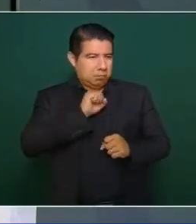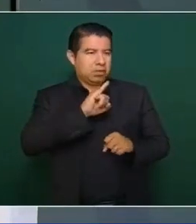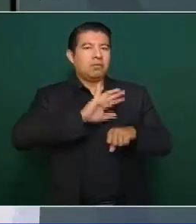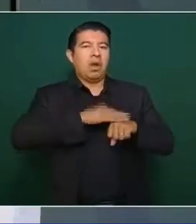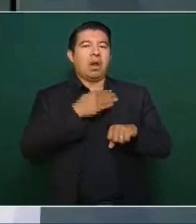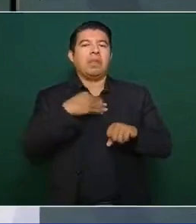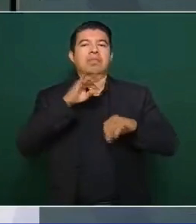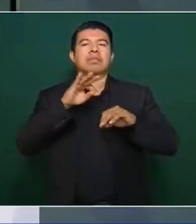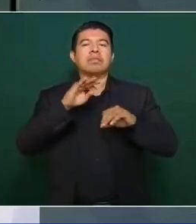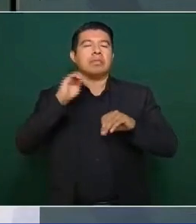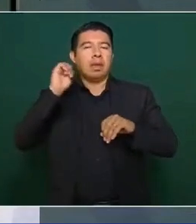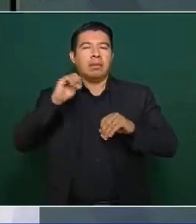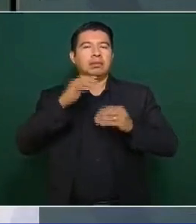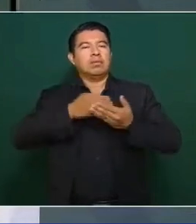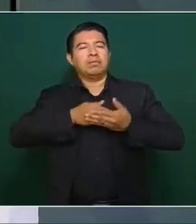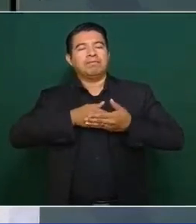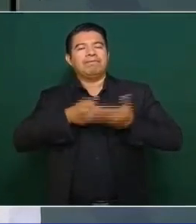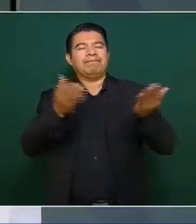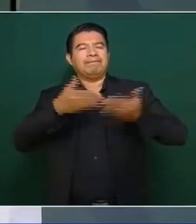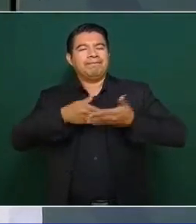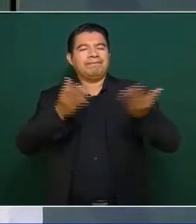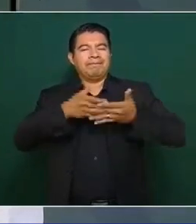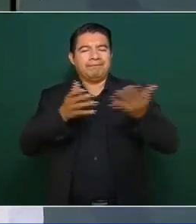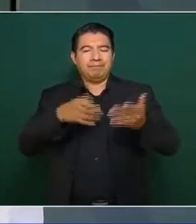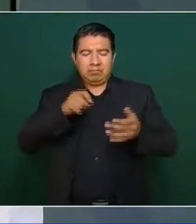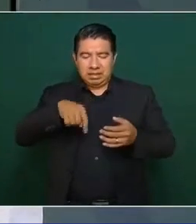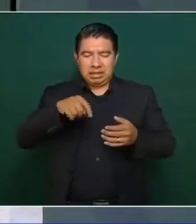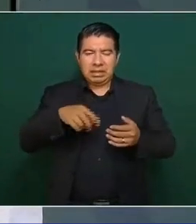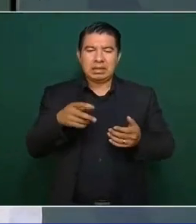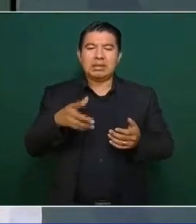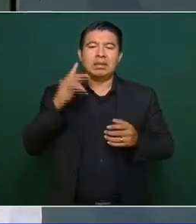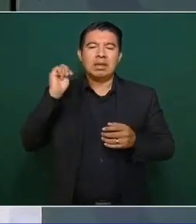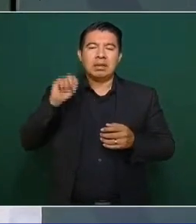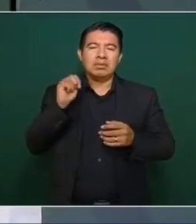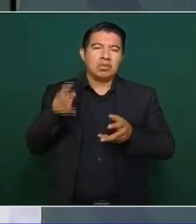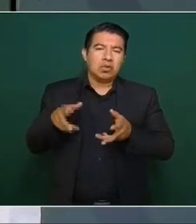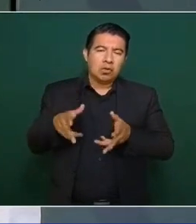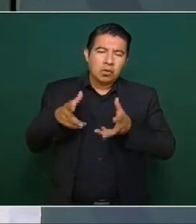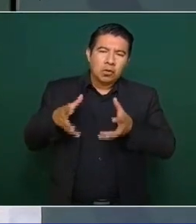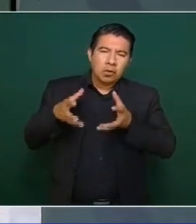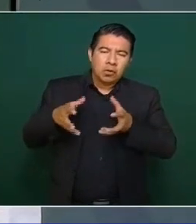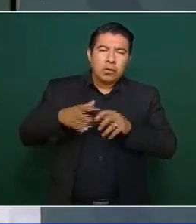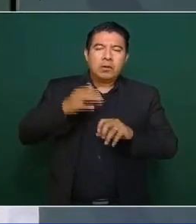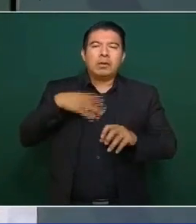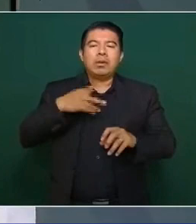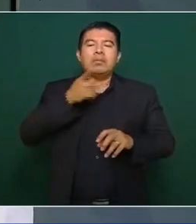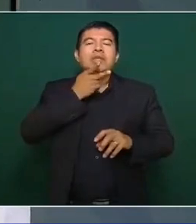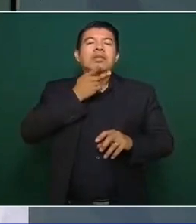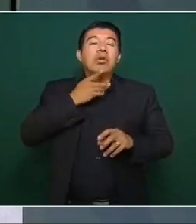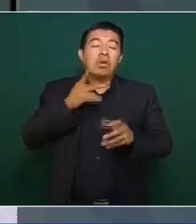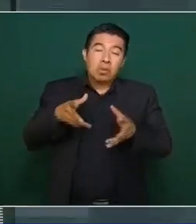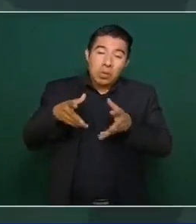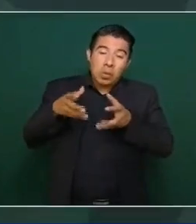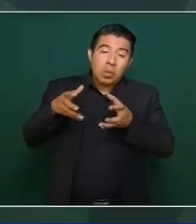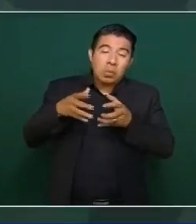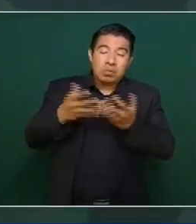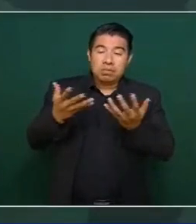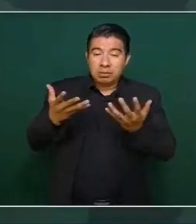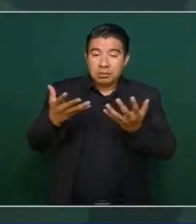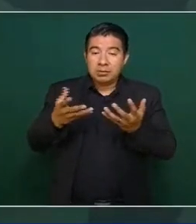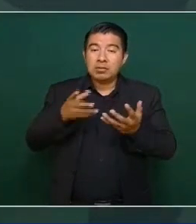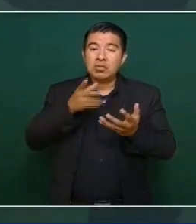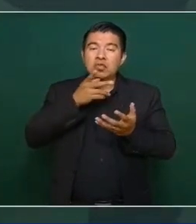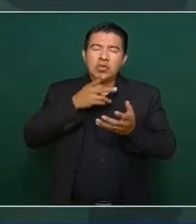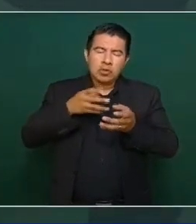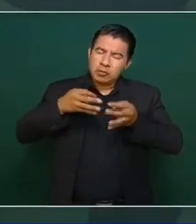Imagínense cuánto petróleo han extraído de Tabasco. Y además, petróleo de